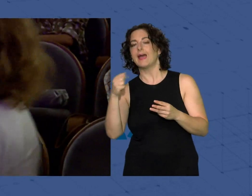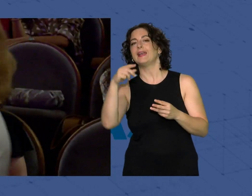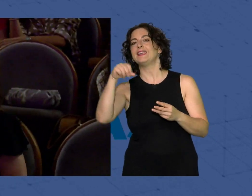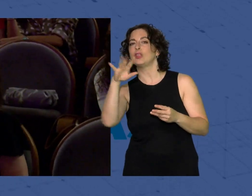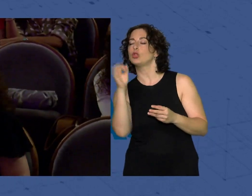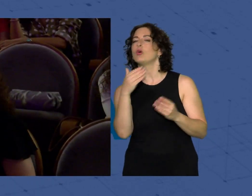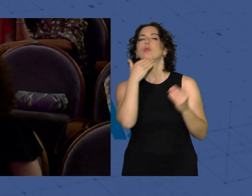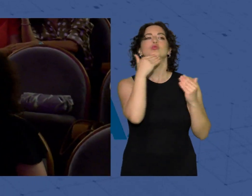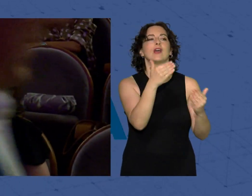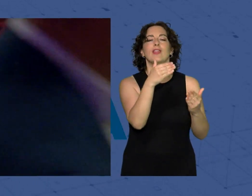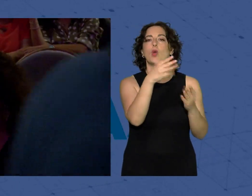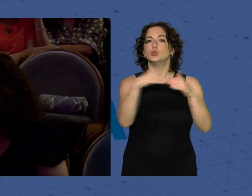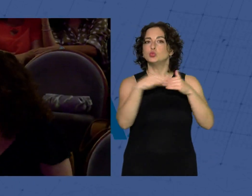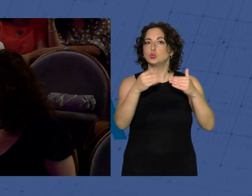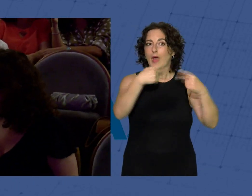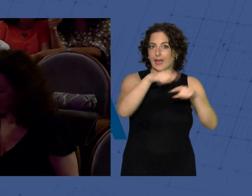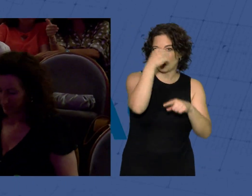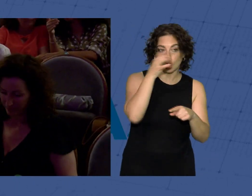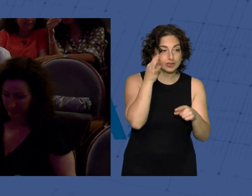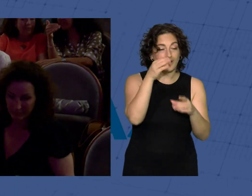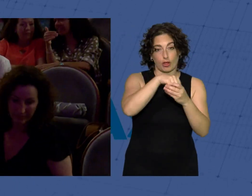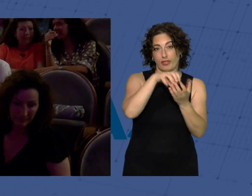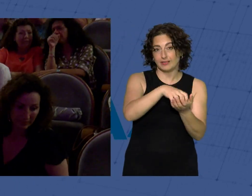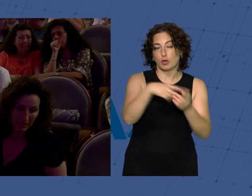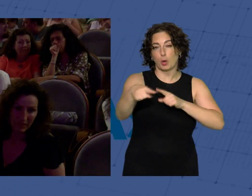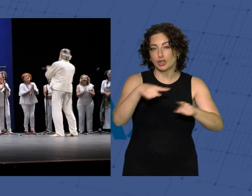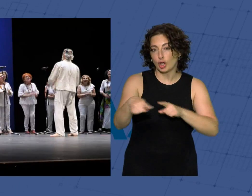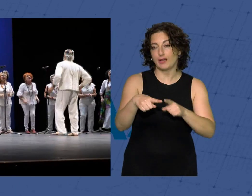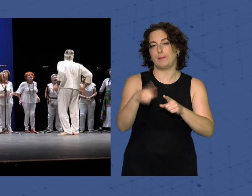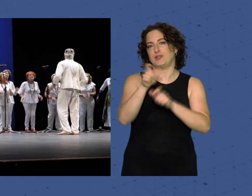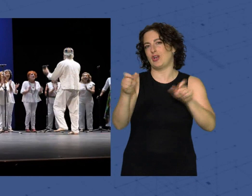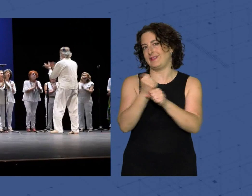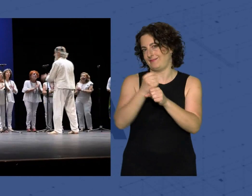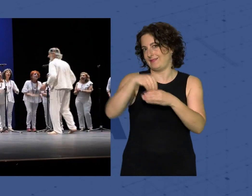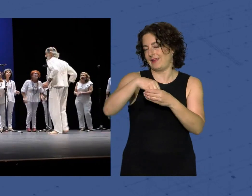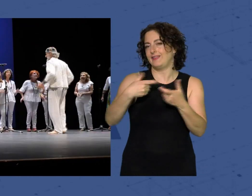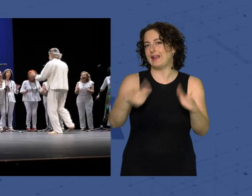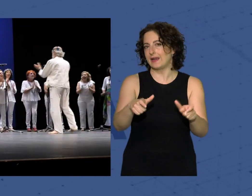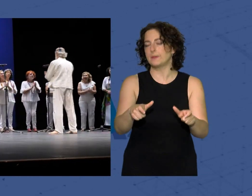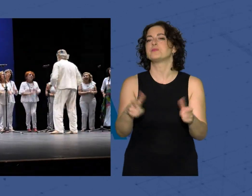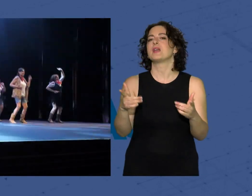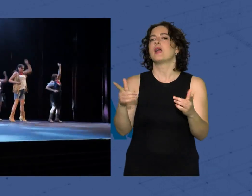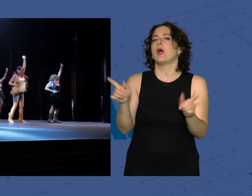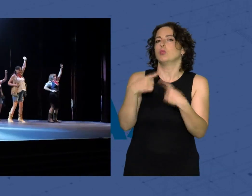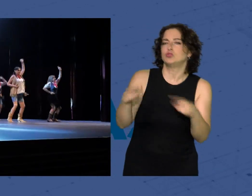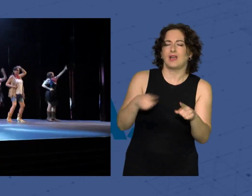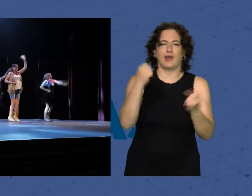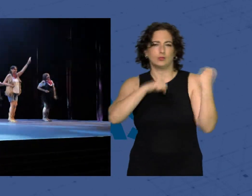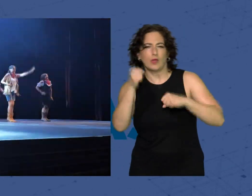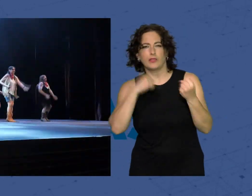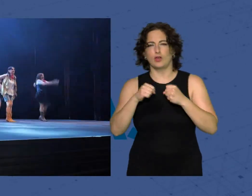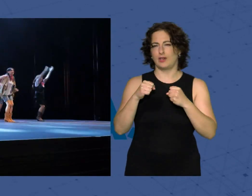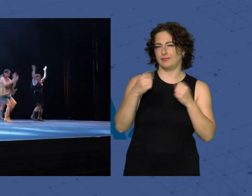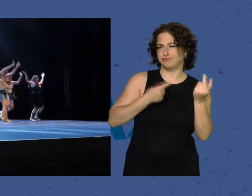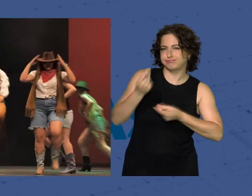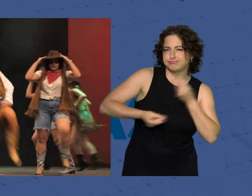usuarios de los centros, monitores y personal del área su activa participación. La gala, acompañada de actuaciones musicales, coreografías de ritmos latinos,